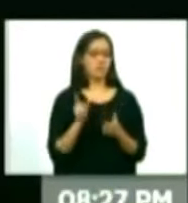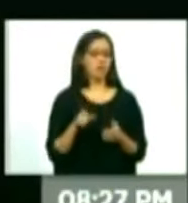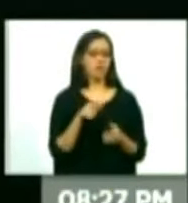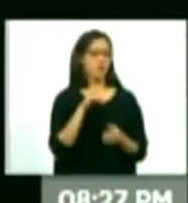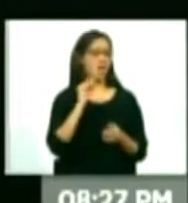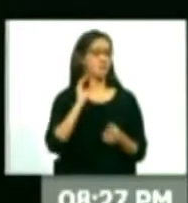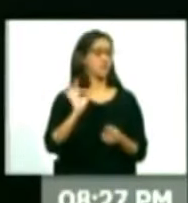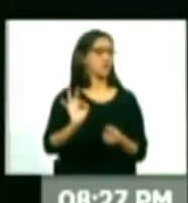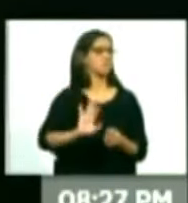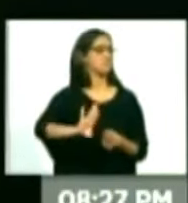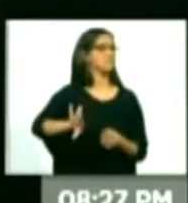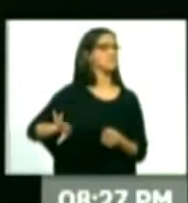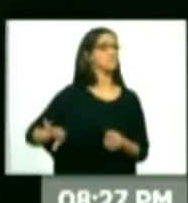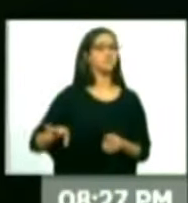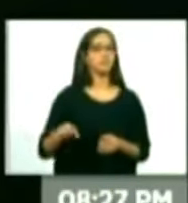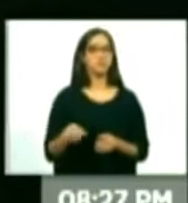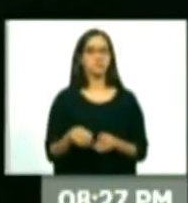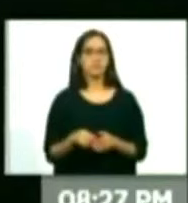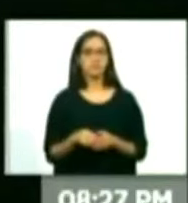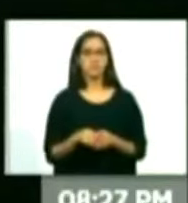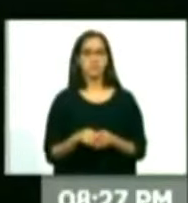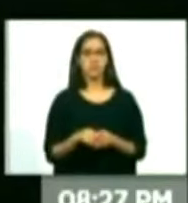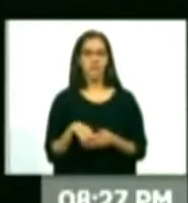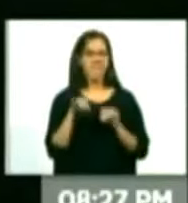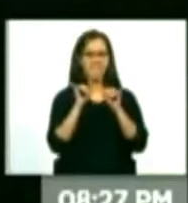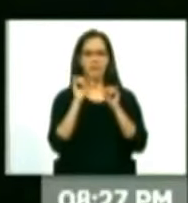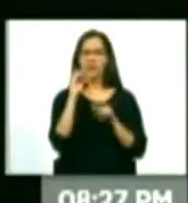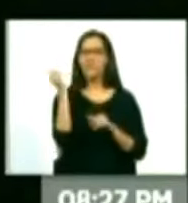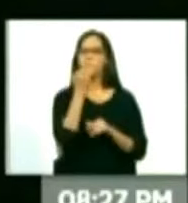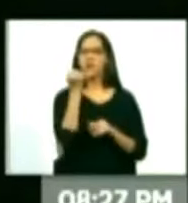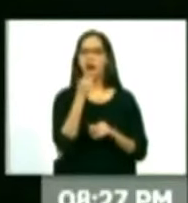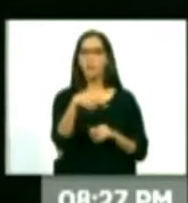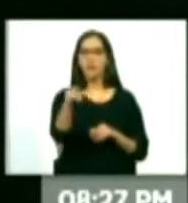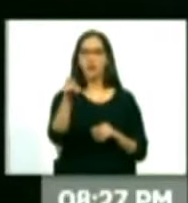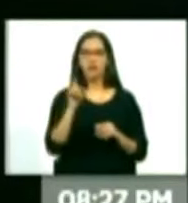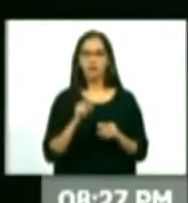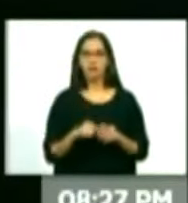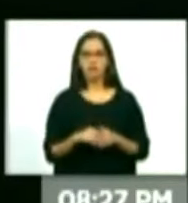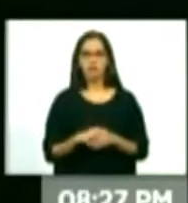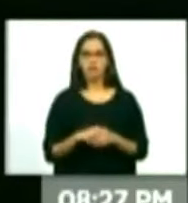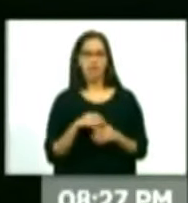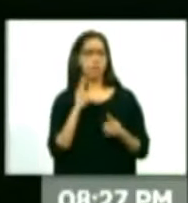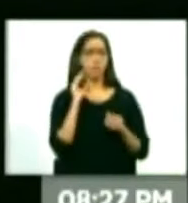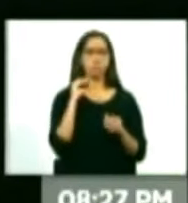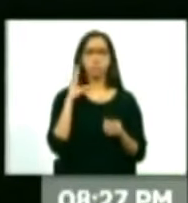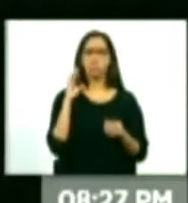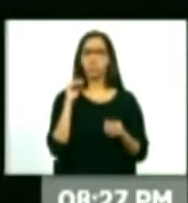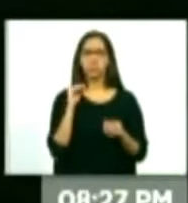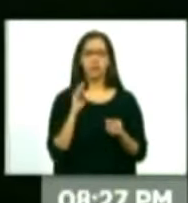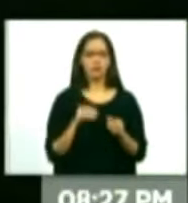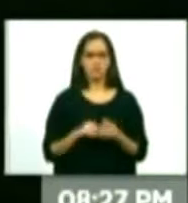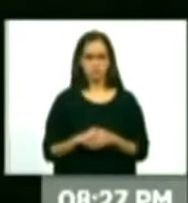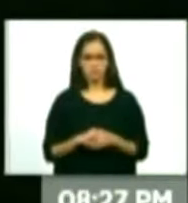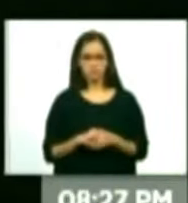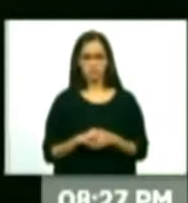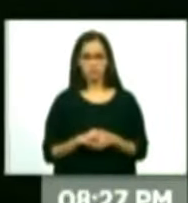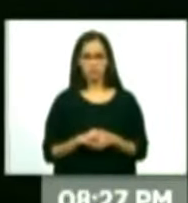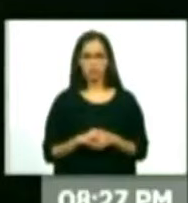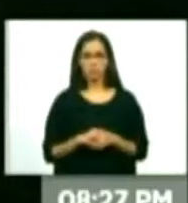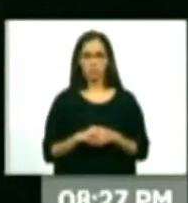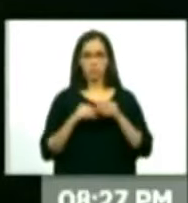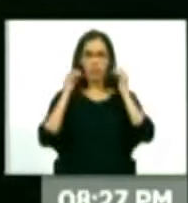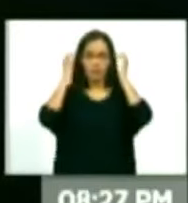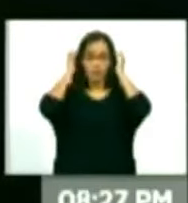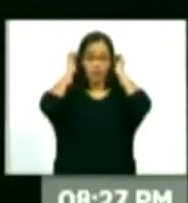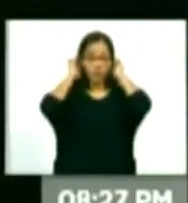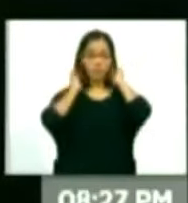cubrirlo. No estamos. Ese mismo que habla paja por ahí, que sale hablando gamelote. Y así